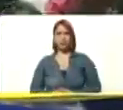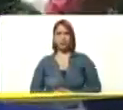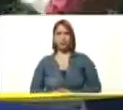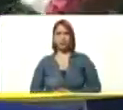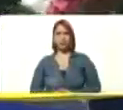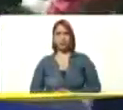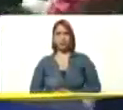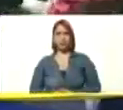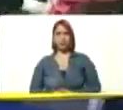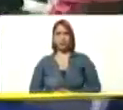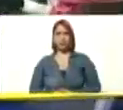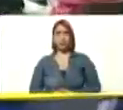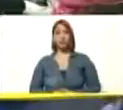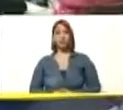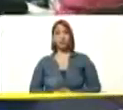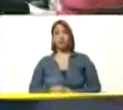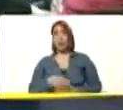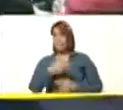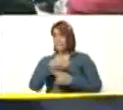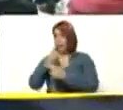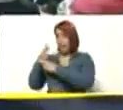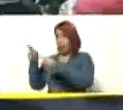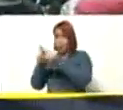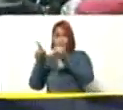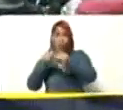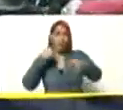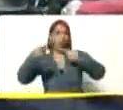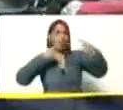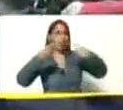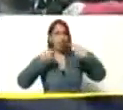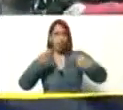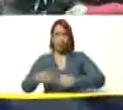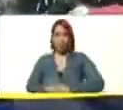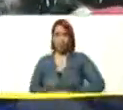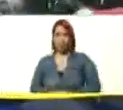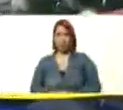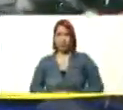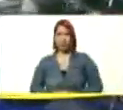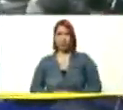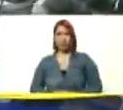El hombre se dispara su discurso, ¿vale? ¿Ah?